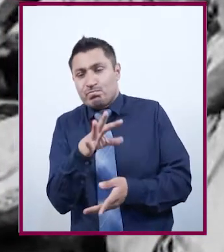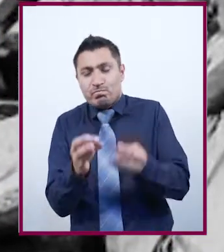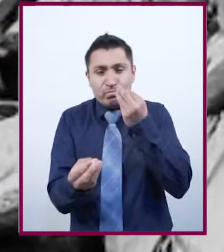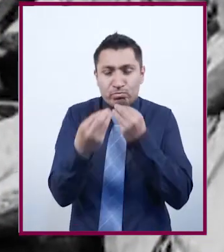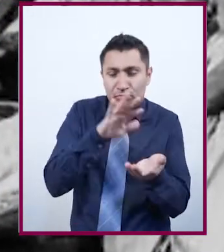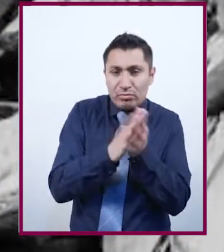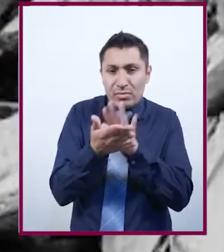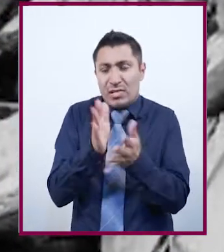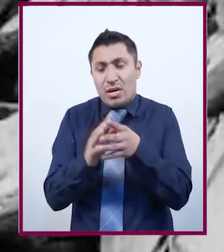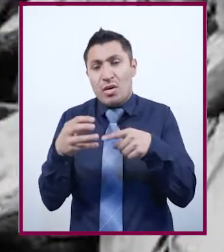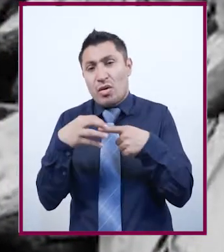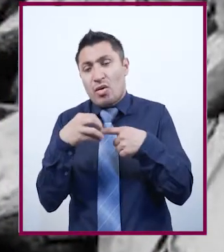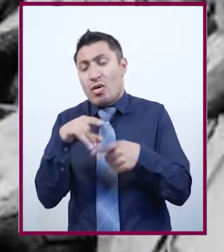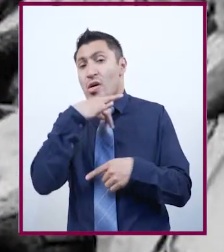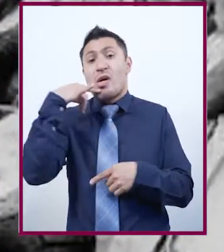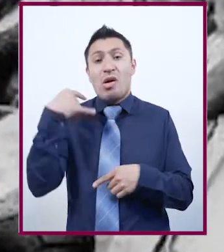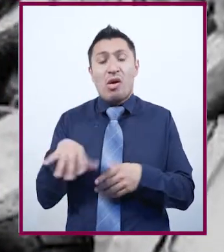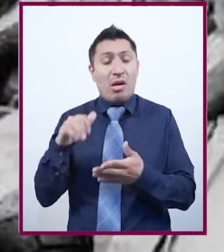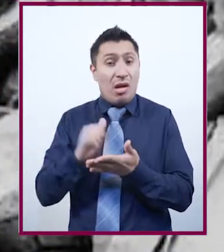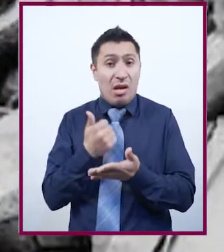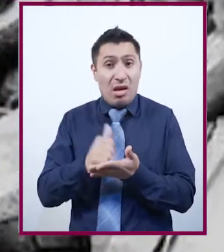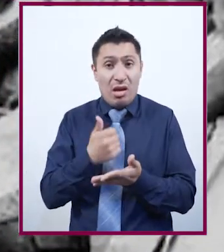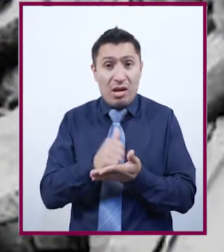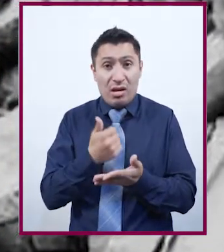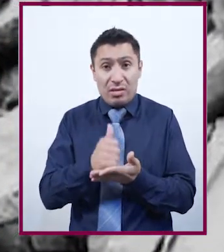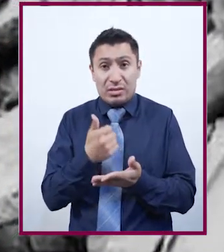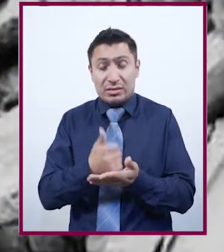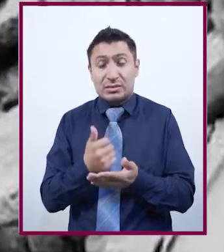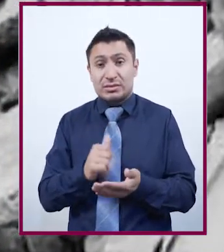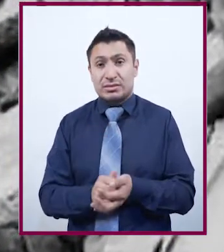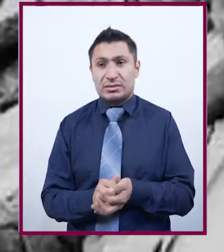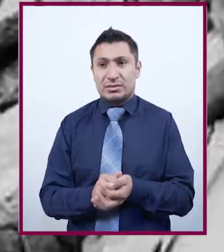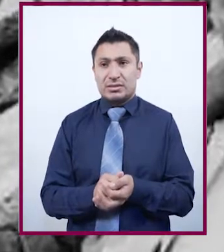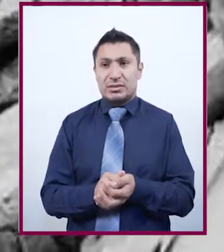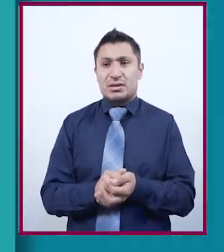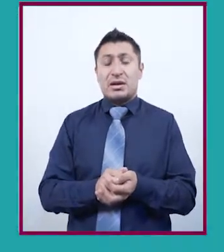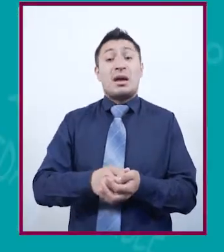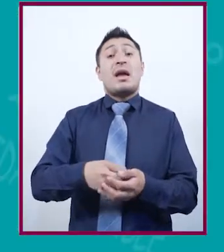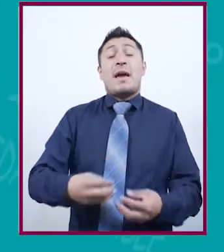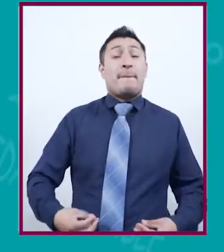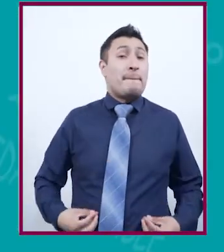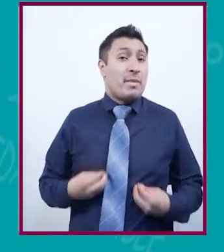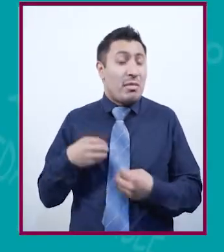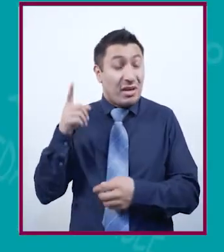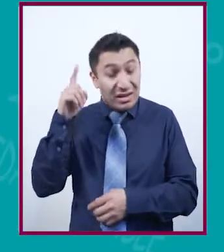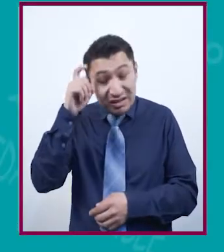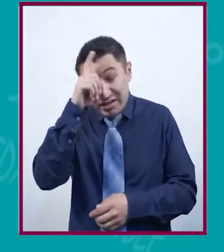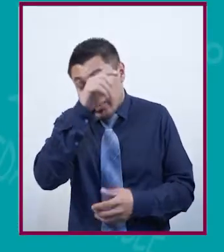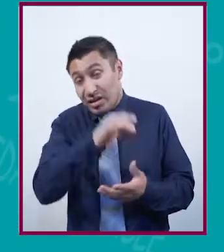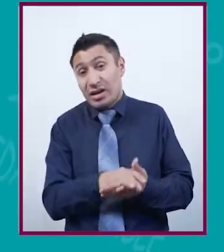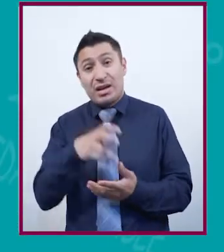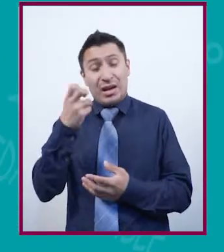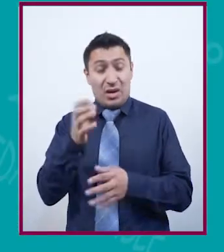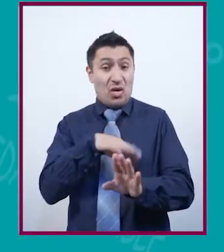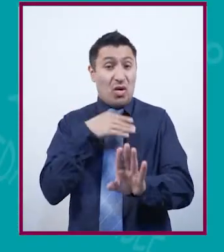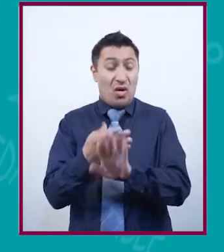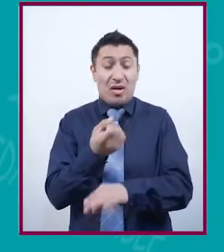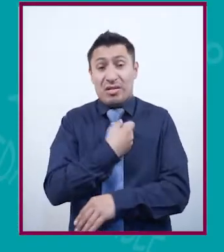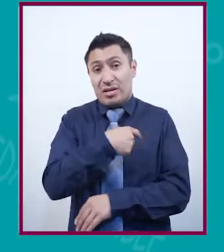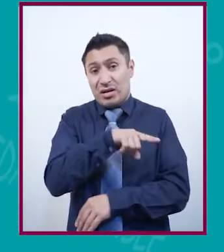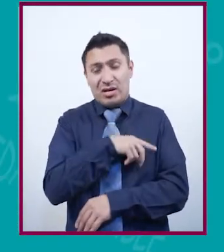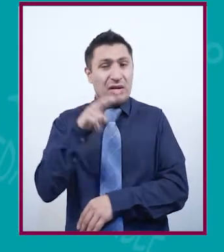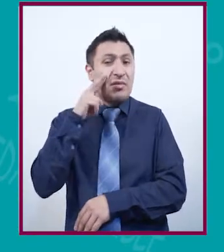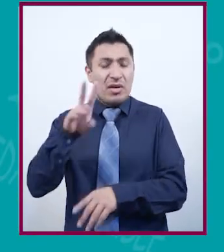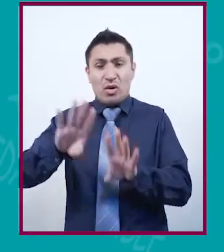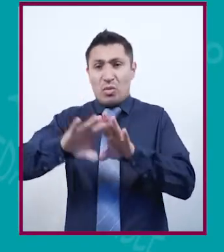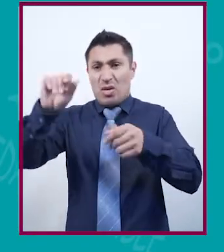medio comer tortillas, frijoles, chile y arroz, y vivir en condiciones muy precarias. Esto afectó en mucho su salud y era